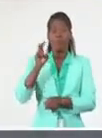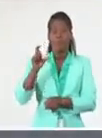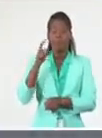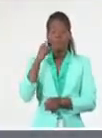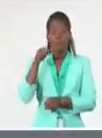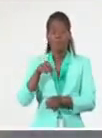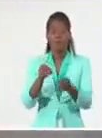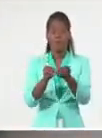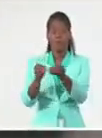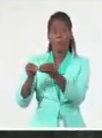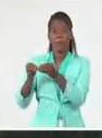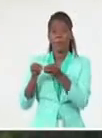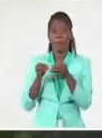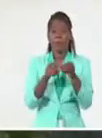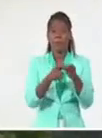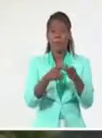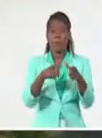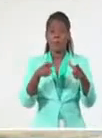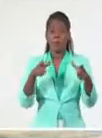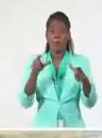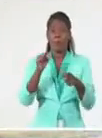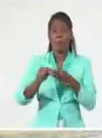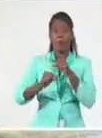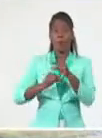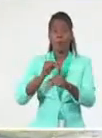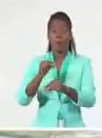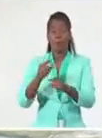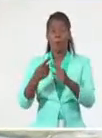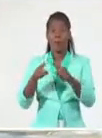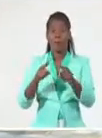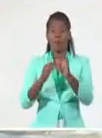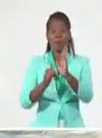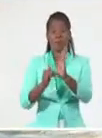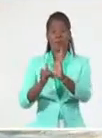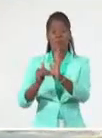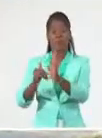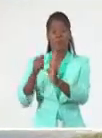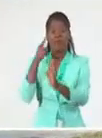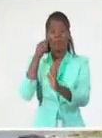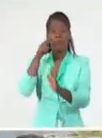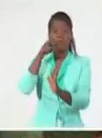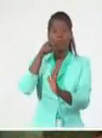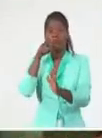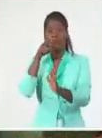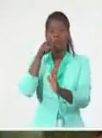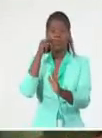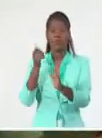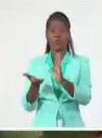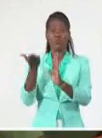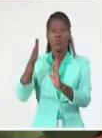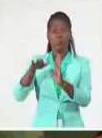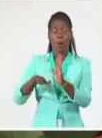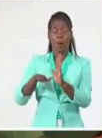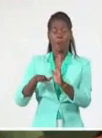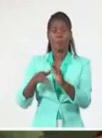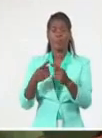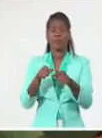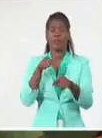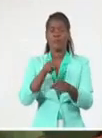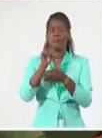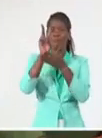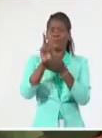transmisión autóctona limitada y los pronósticos para meses venideros no eran halagüeños precisamente durante una visita de trabajo que